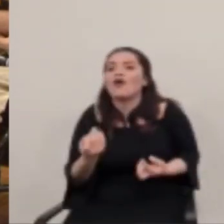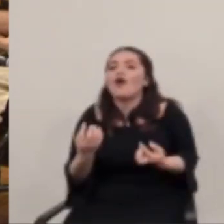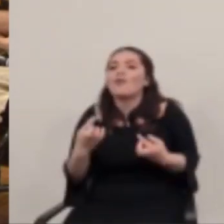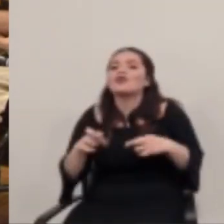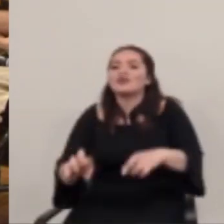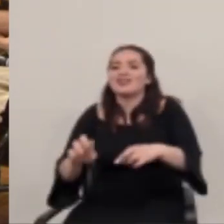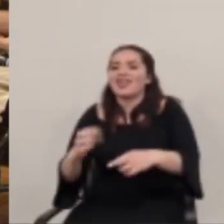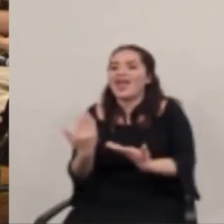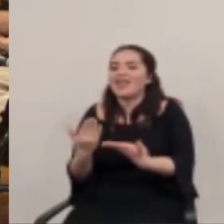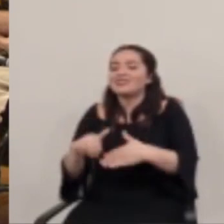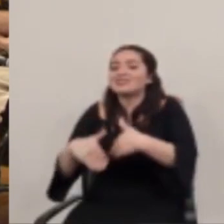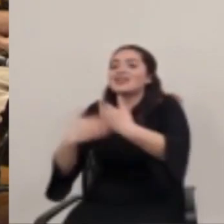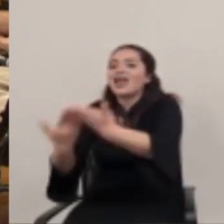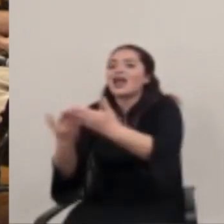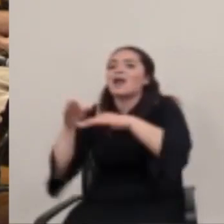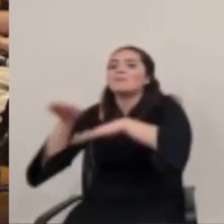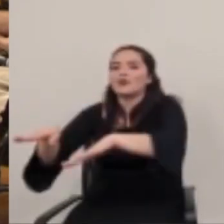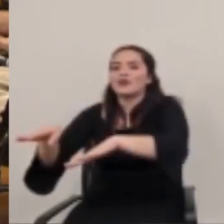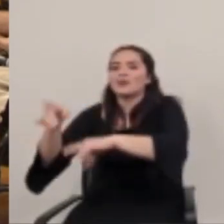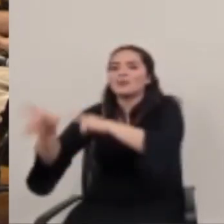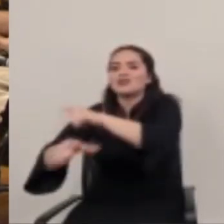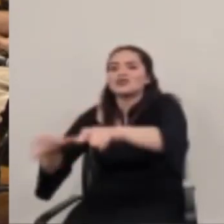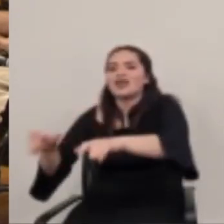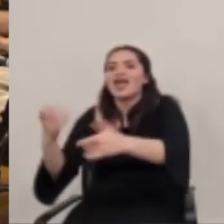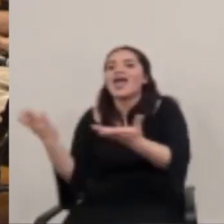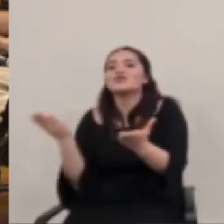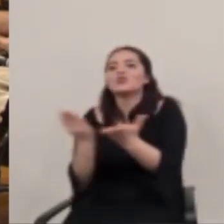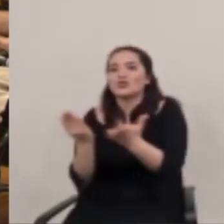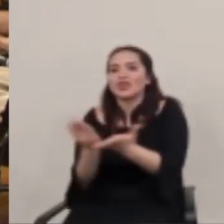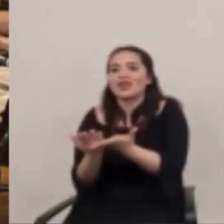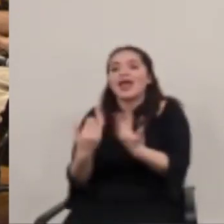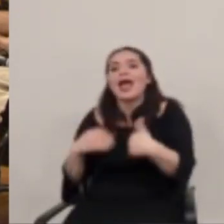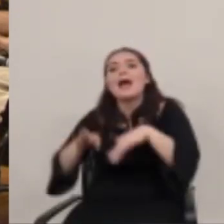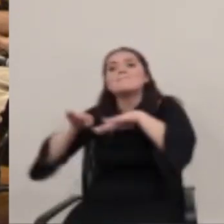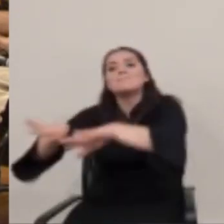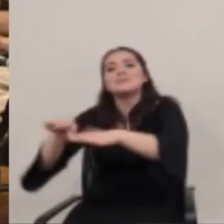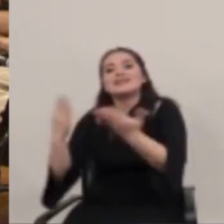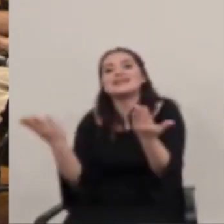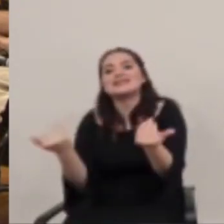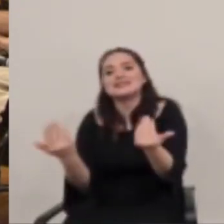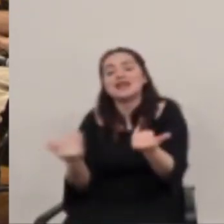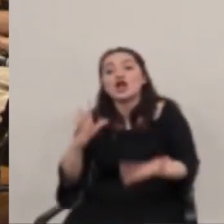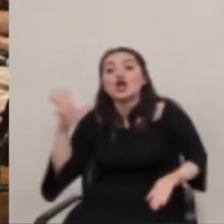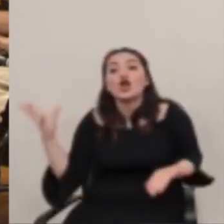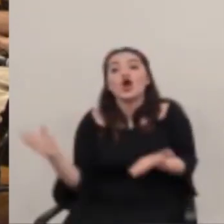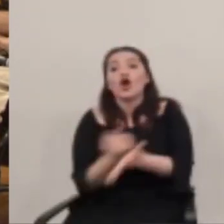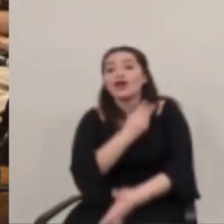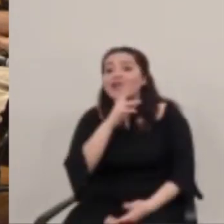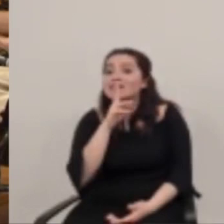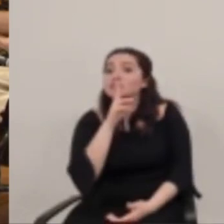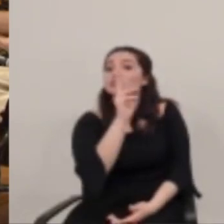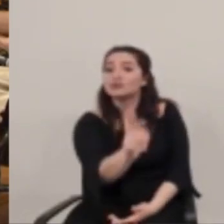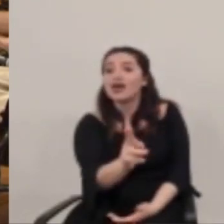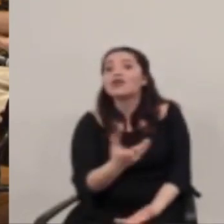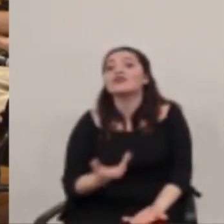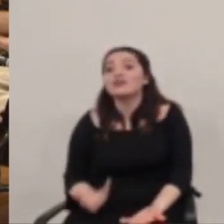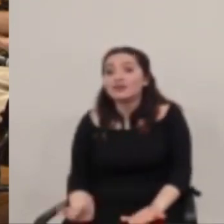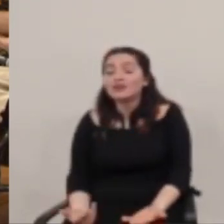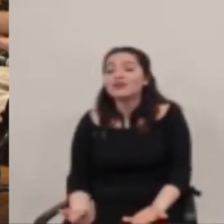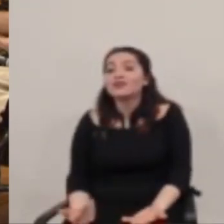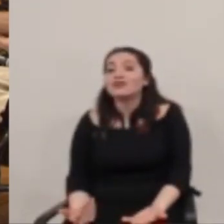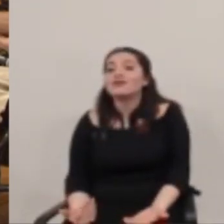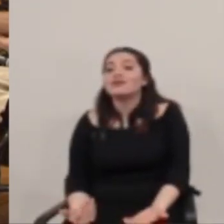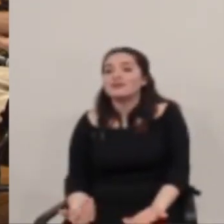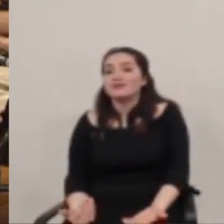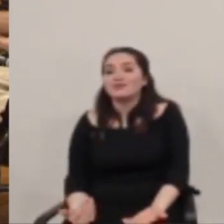personas estudien con los apoyos que requieren y puedan lograr los resultados que realmente logran explotando